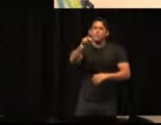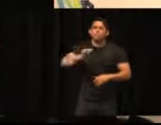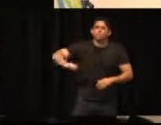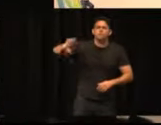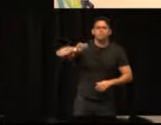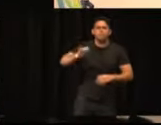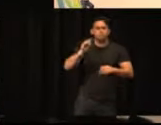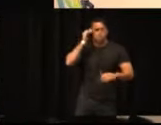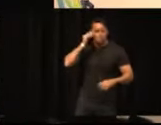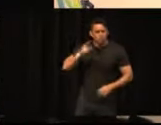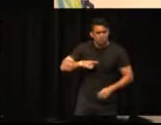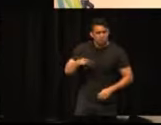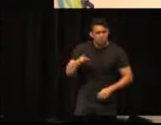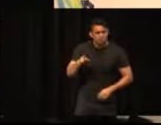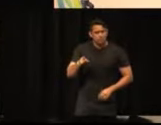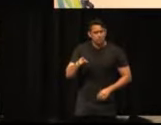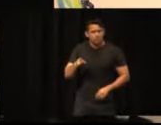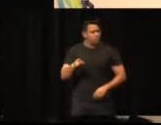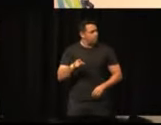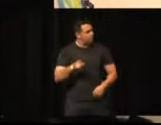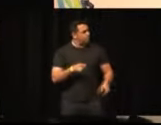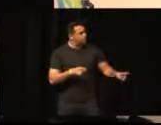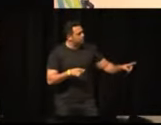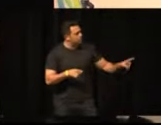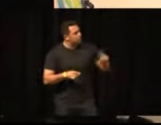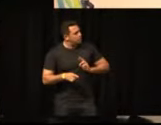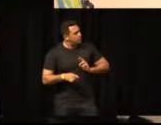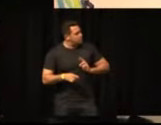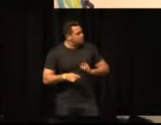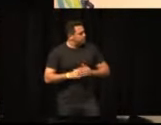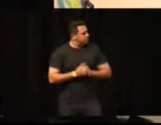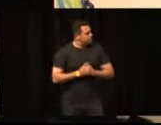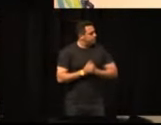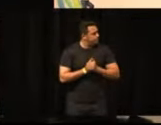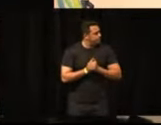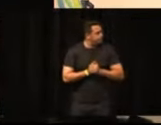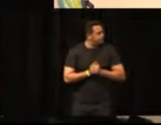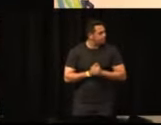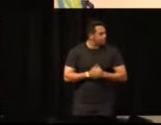tienen experiencia en esa área. Débora.